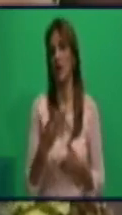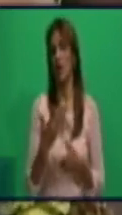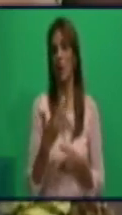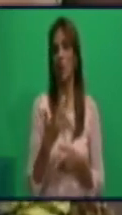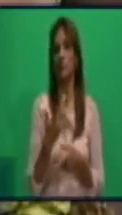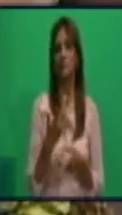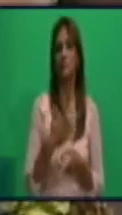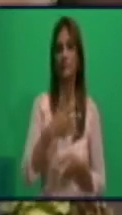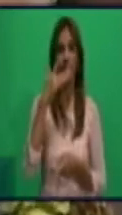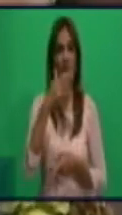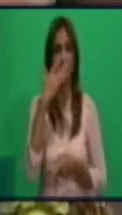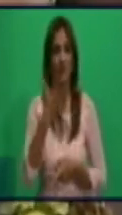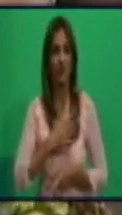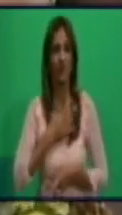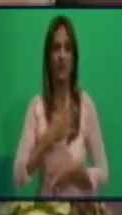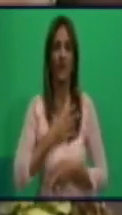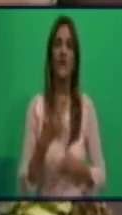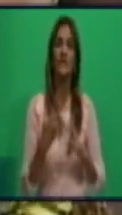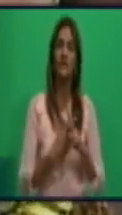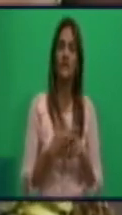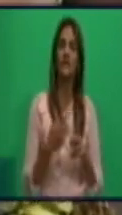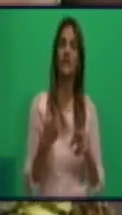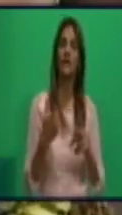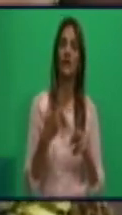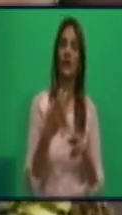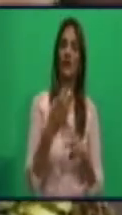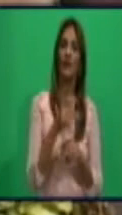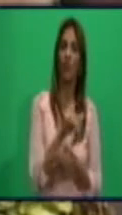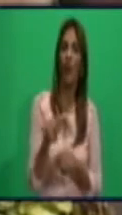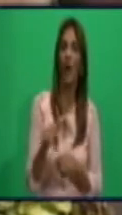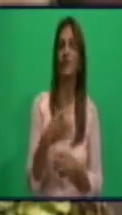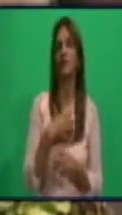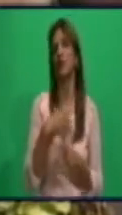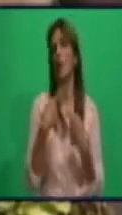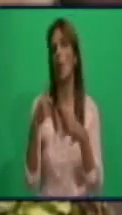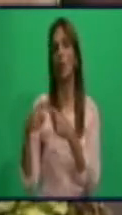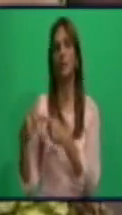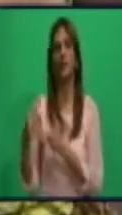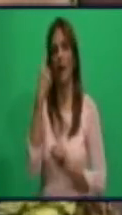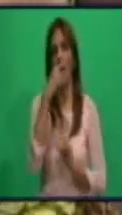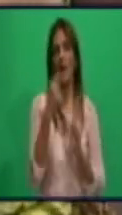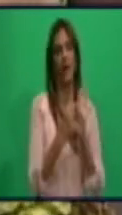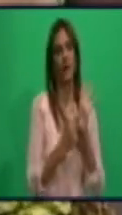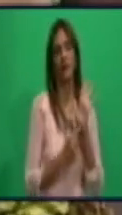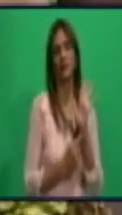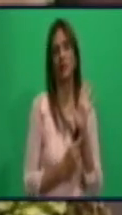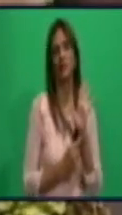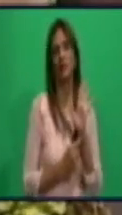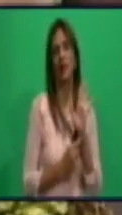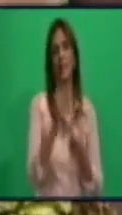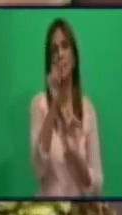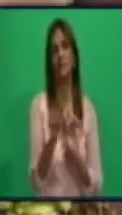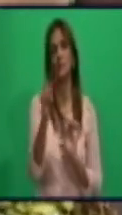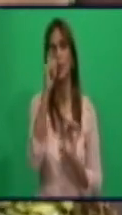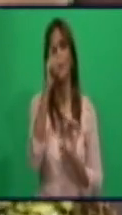tiene una comorbilidad asociada. Es decir, generalmente son pacientes mayores de 60 años,